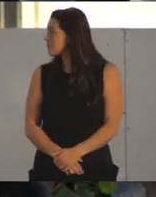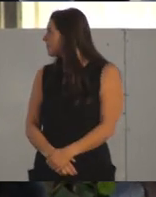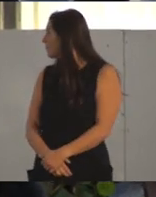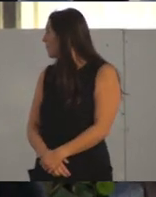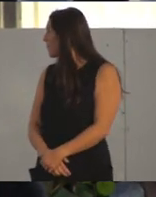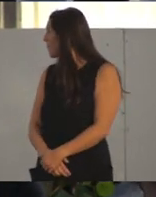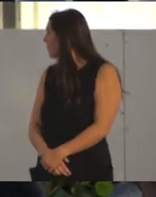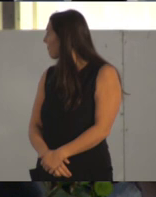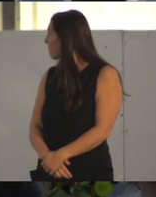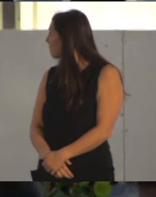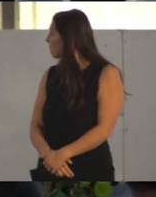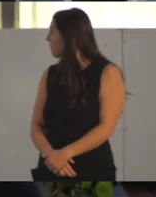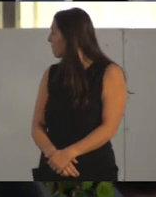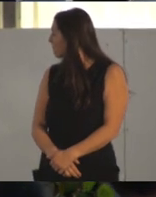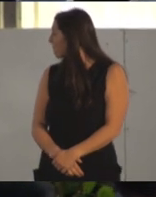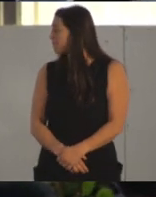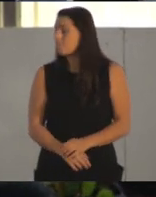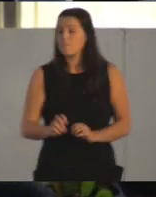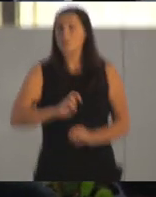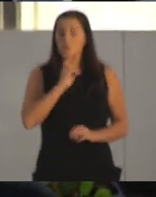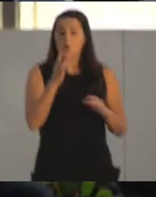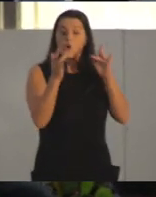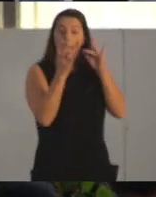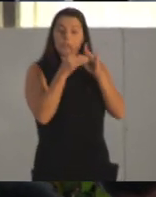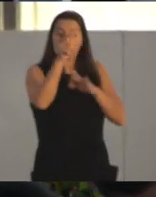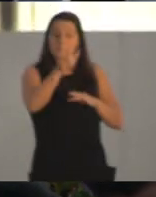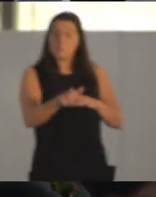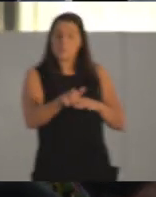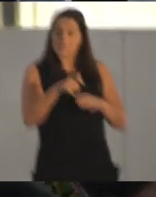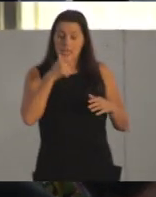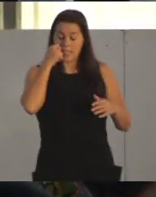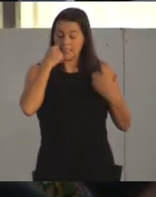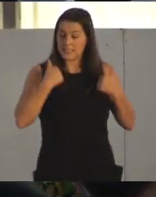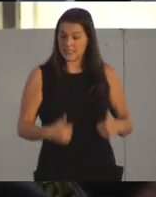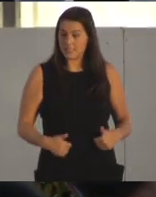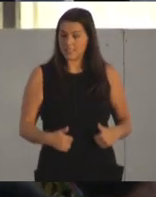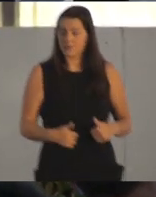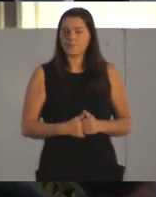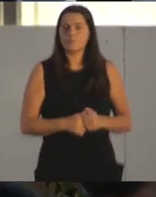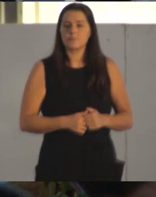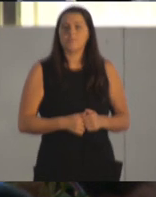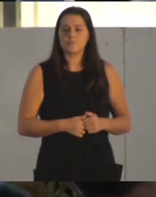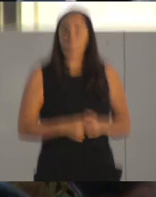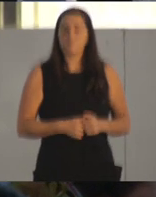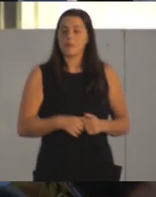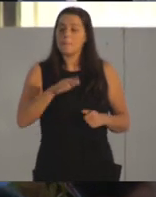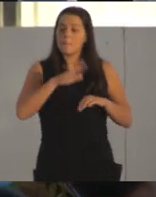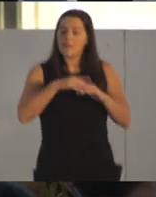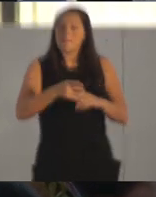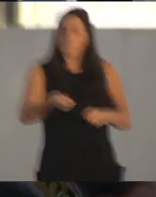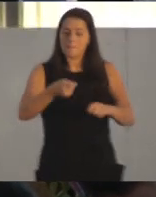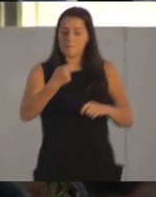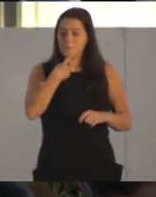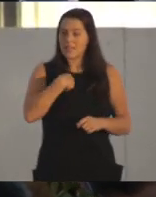que nos dieran a conocer el personal sanitario sería el tema de pautarnos el modo en el que